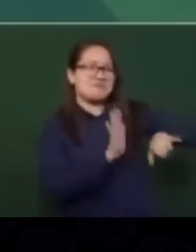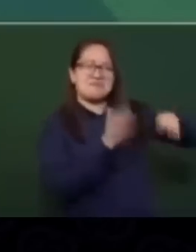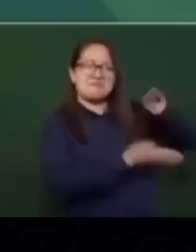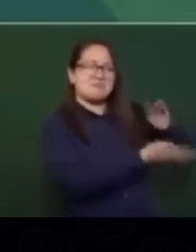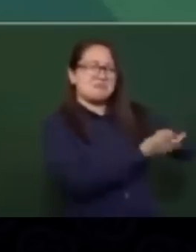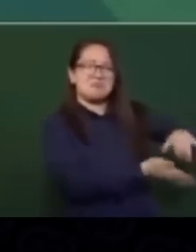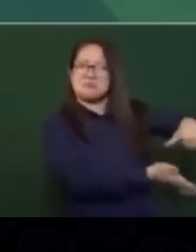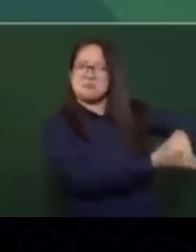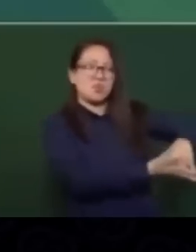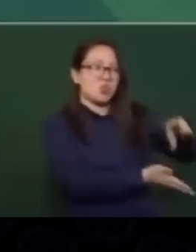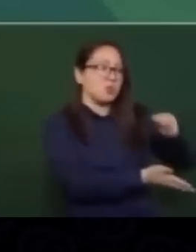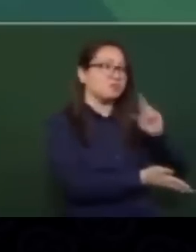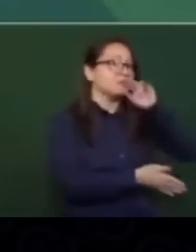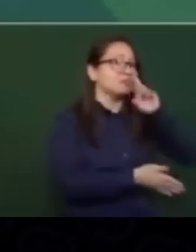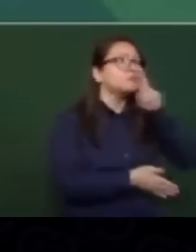les contesten el teléfono.